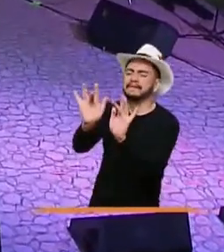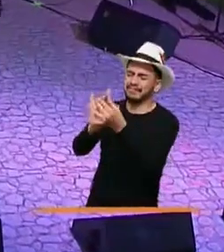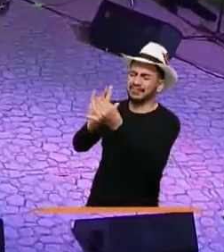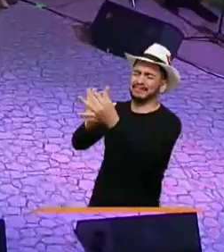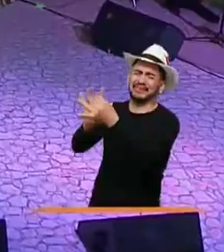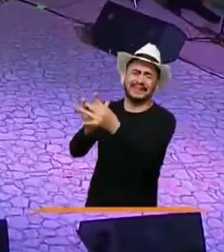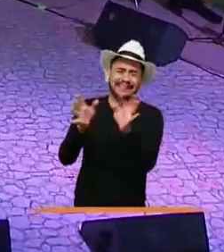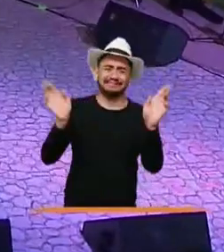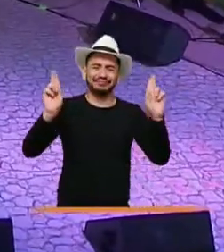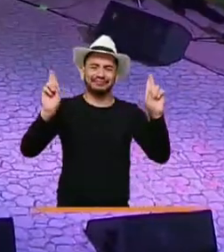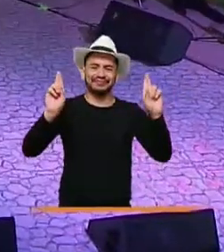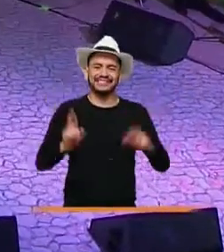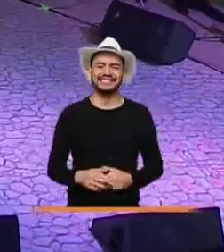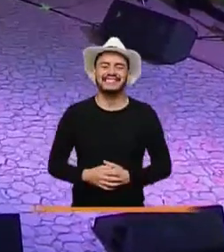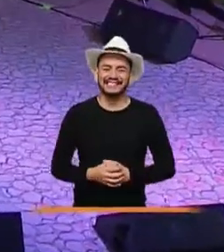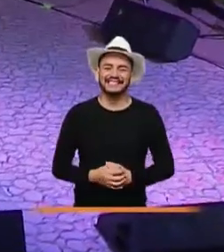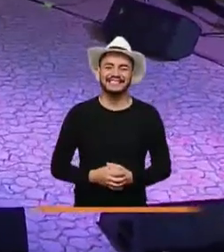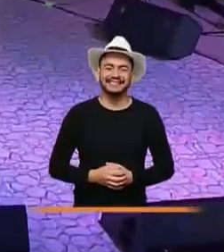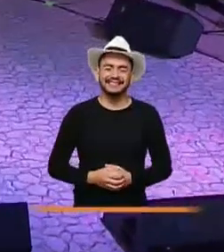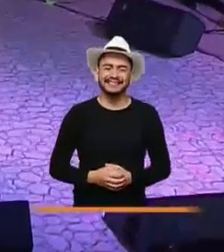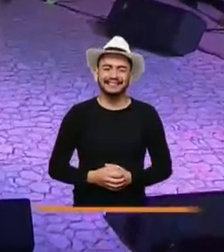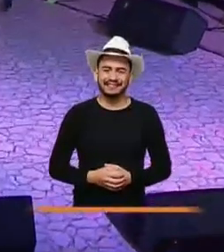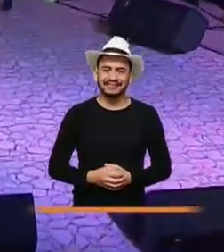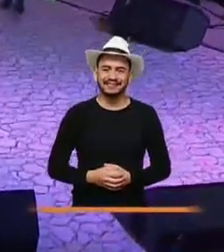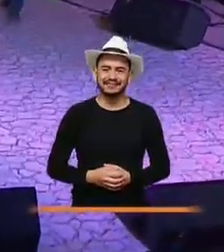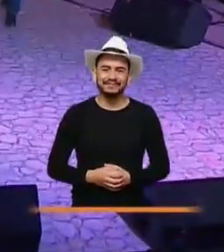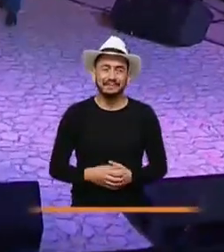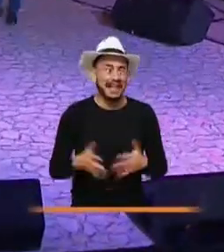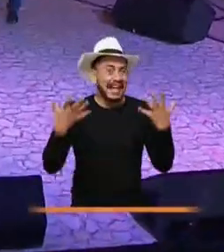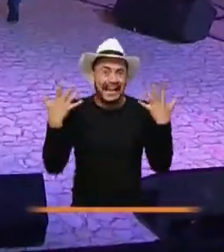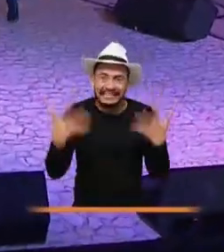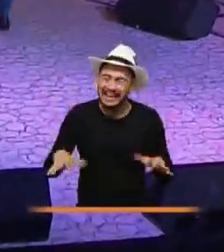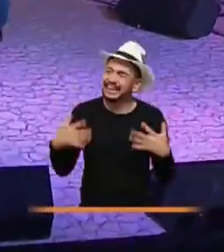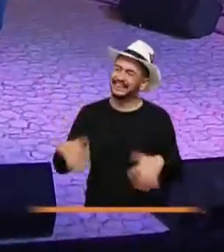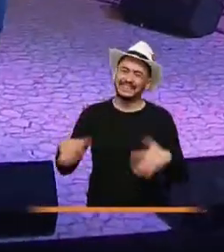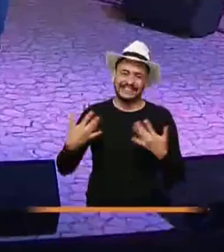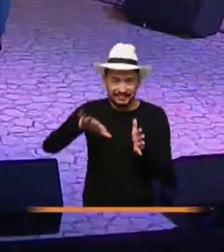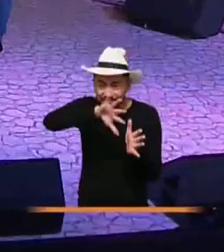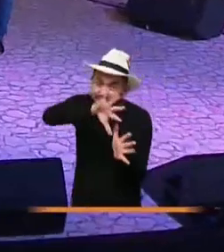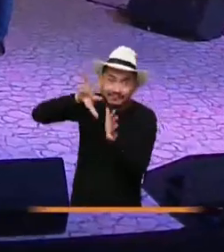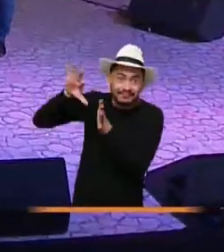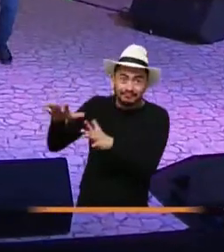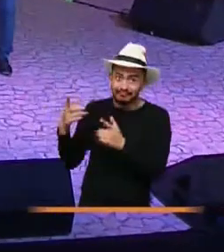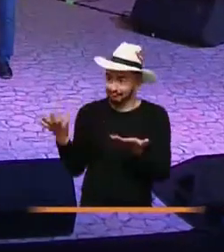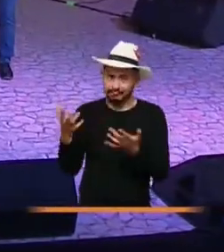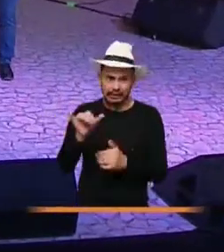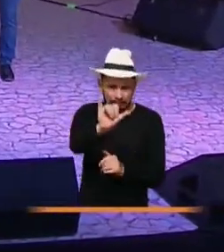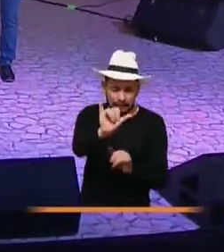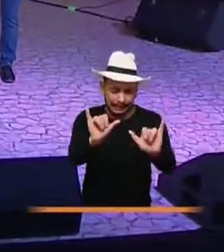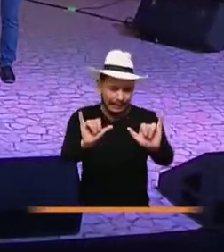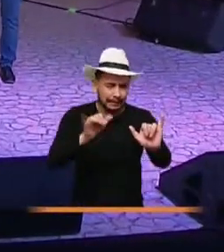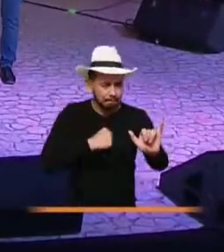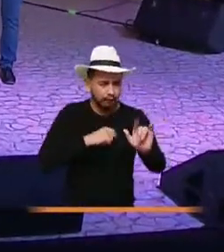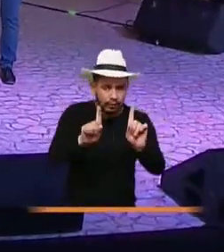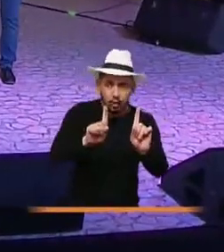gracias termina la tanda desde los que agua cuco aquí tranquilo porque vamos con